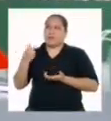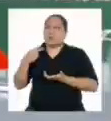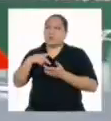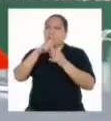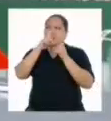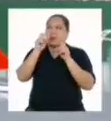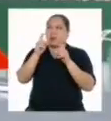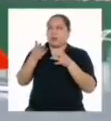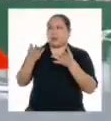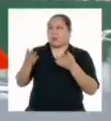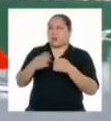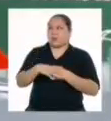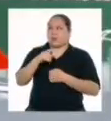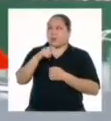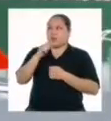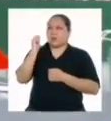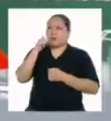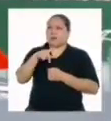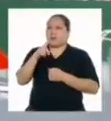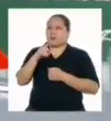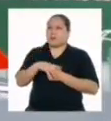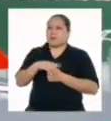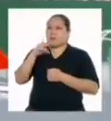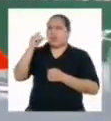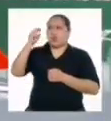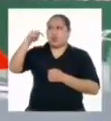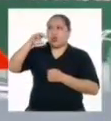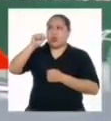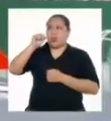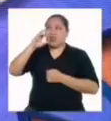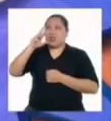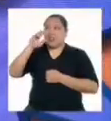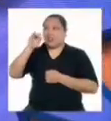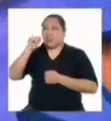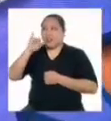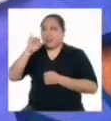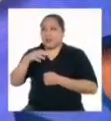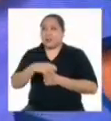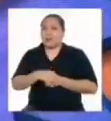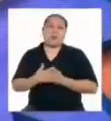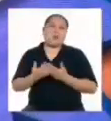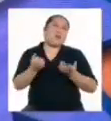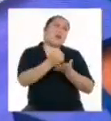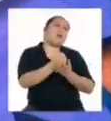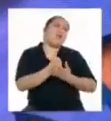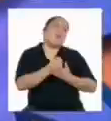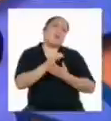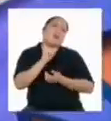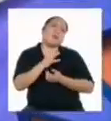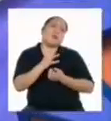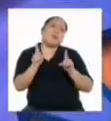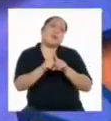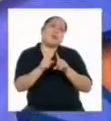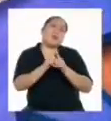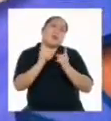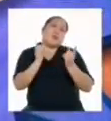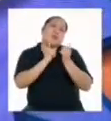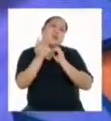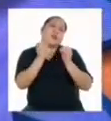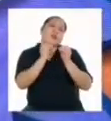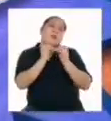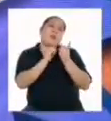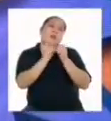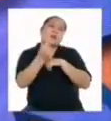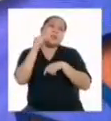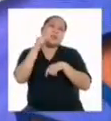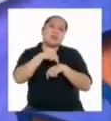los acertijos. ¿Acaso por eso no te llamas Don Acertijo? Colabora, pues, Yaremí. Los villanos también tenemos que adecuarnos a